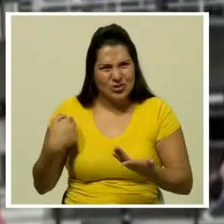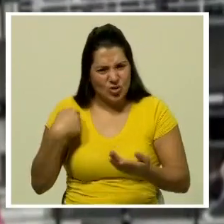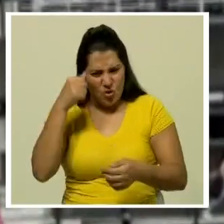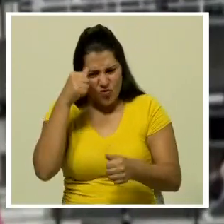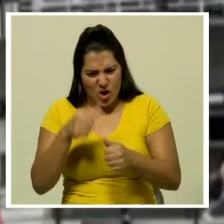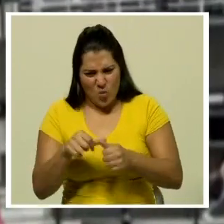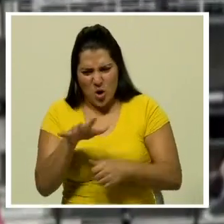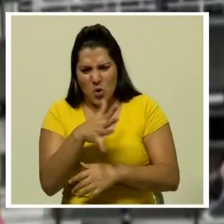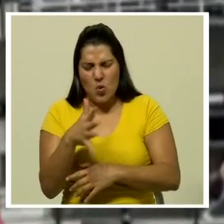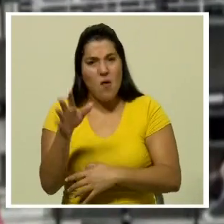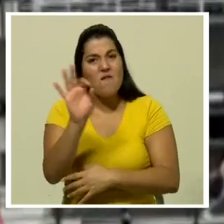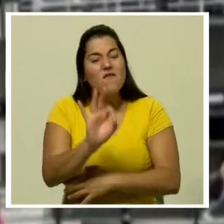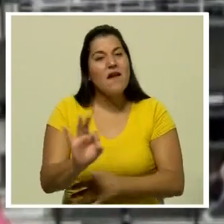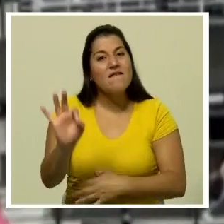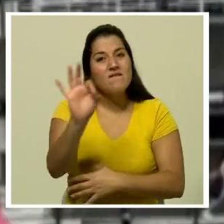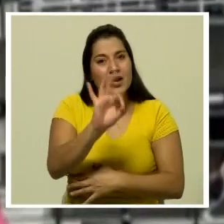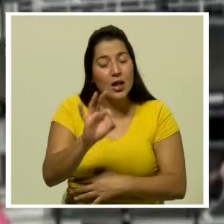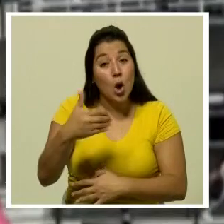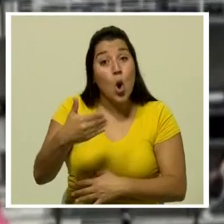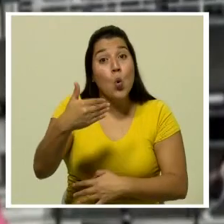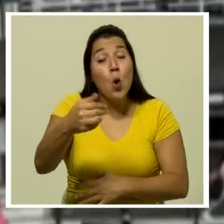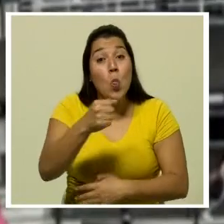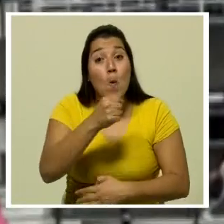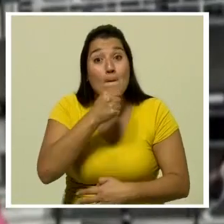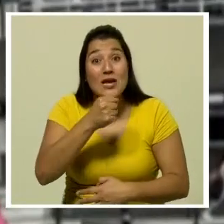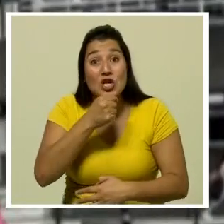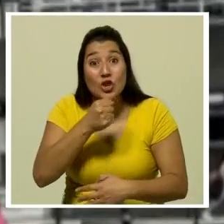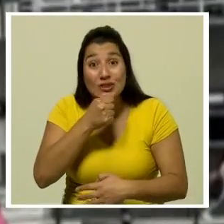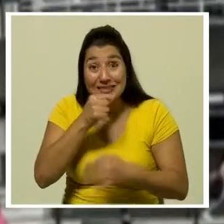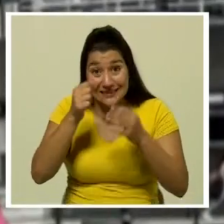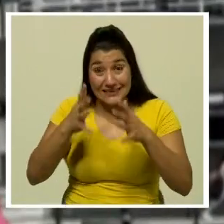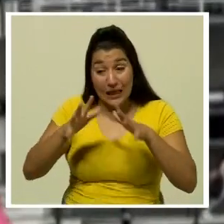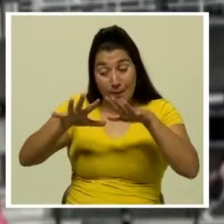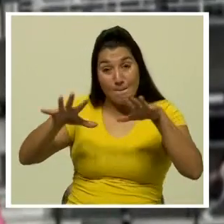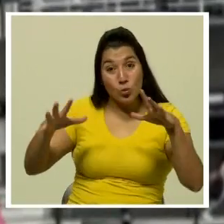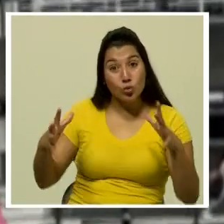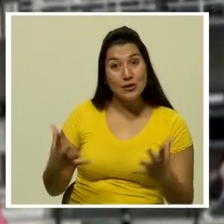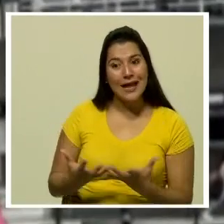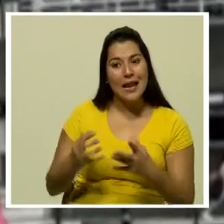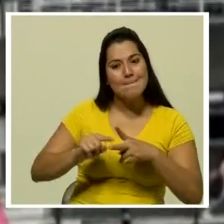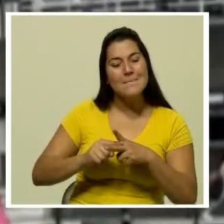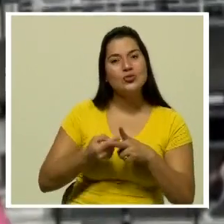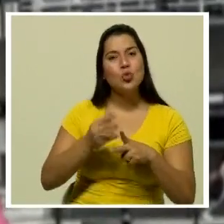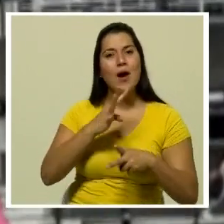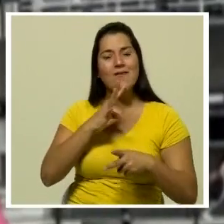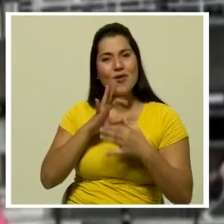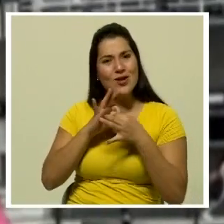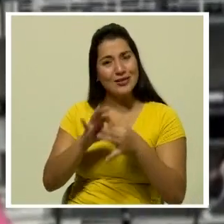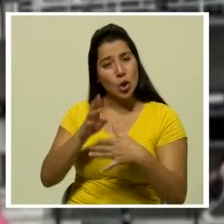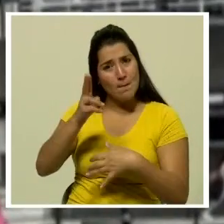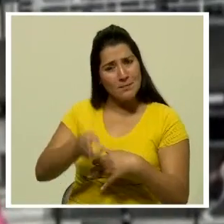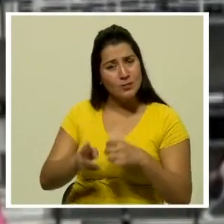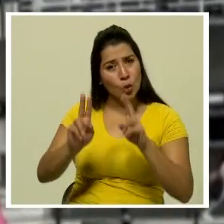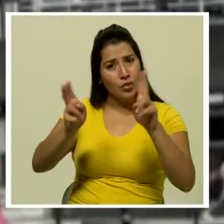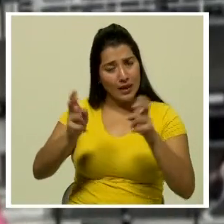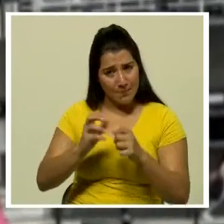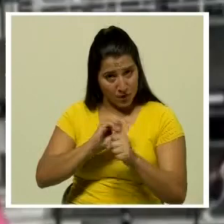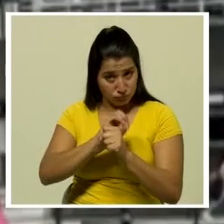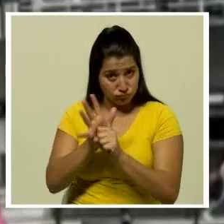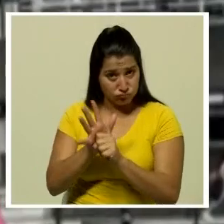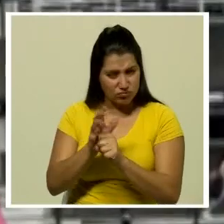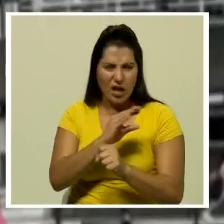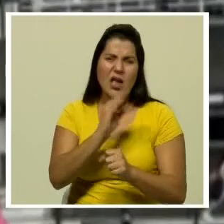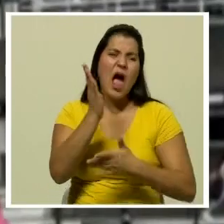febrero cuando la prensa mundial empezó a cubrir este tema, que alguna parte de la audiencia decía